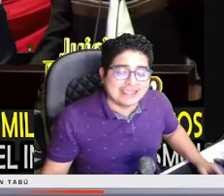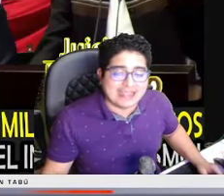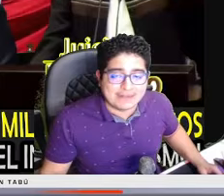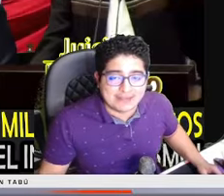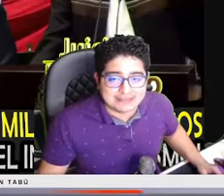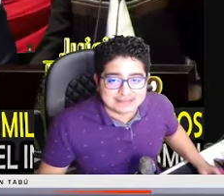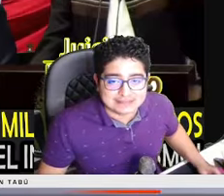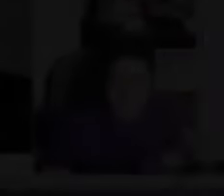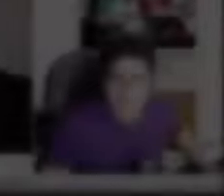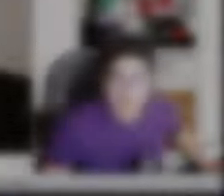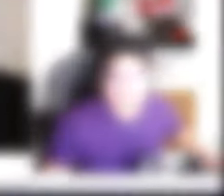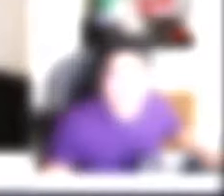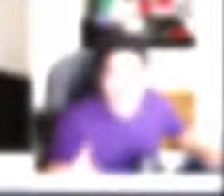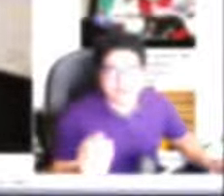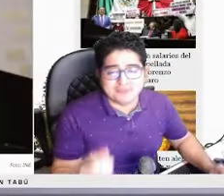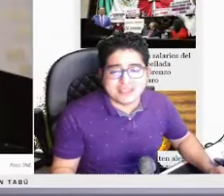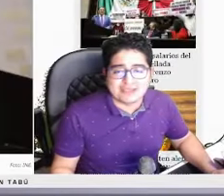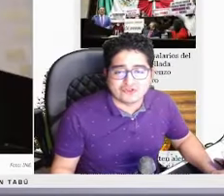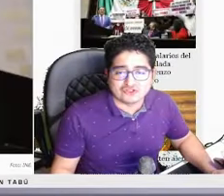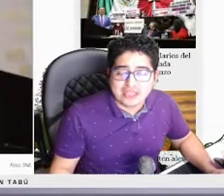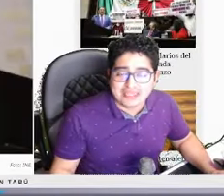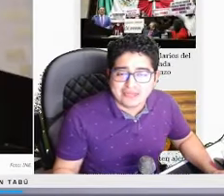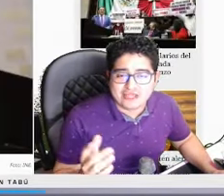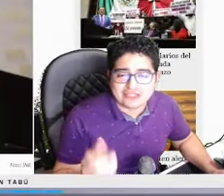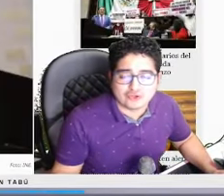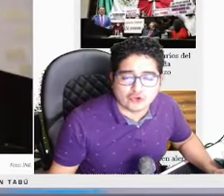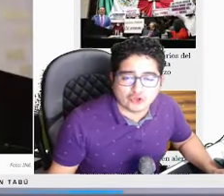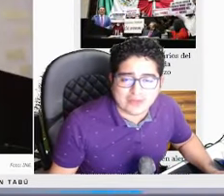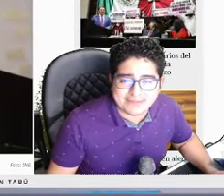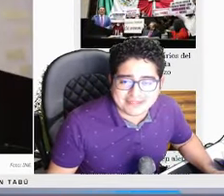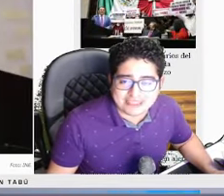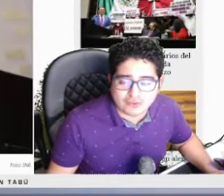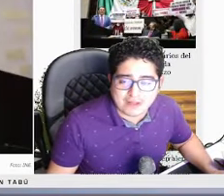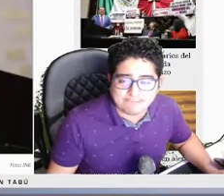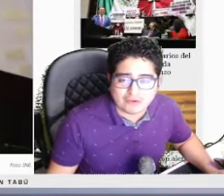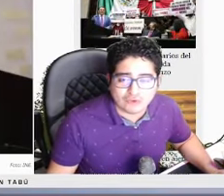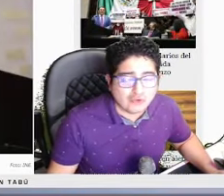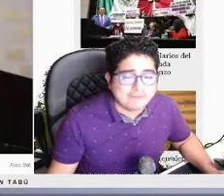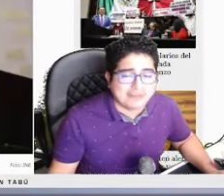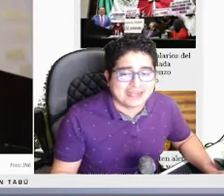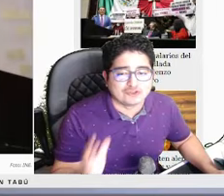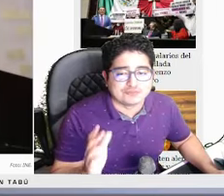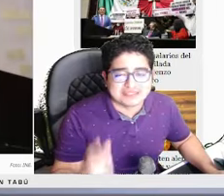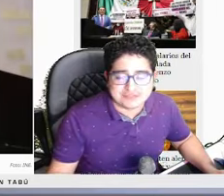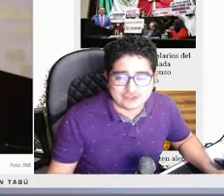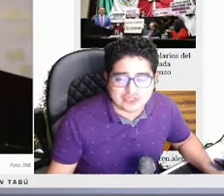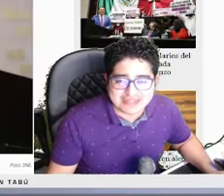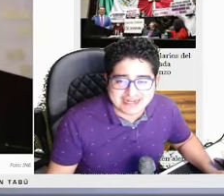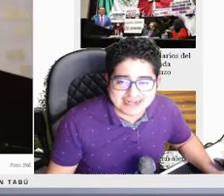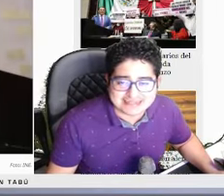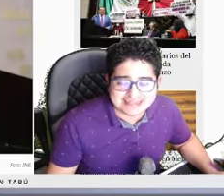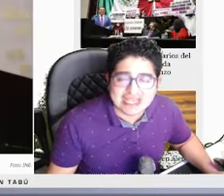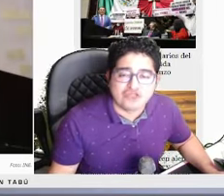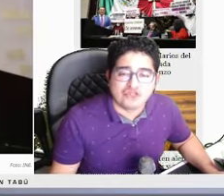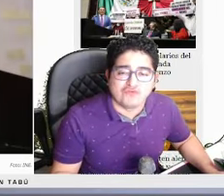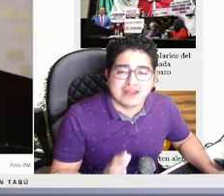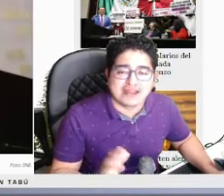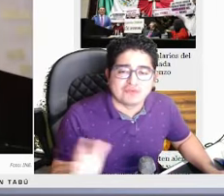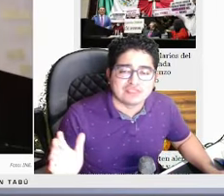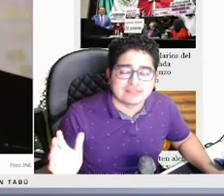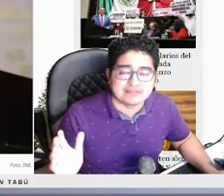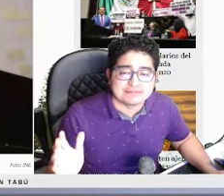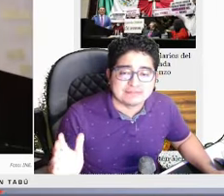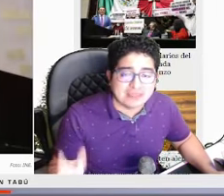antes regían al país. Recordemos, mexicanos, que Lorenzo Córdoba presentó un amparo para que sus percepciones salariales no